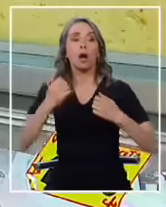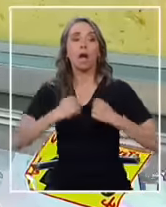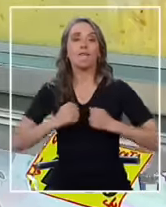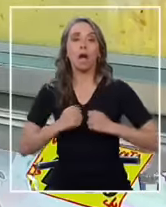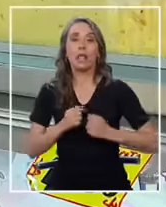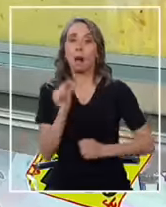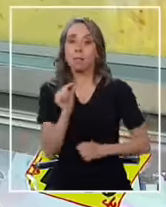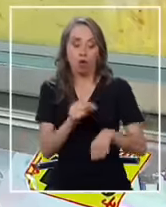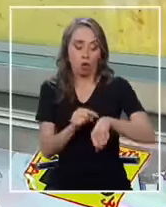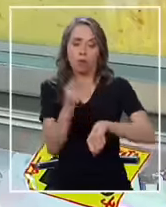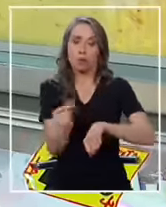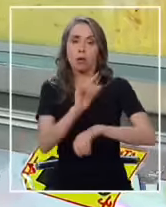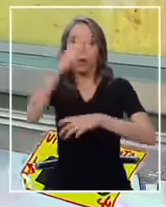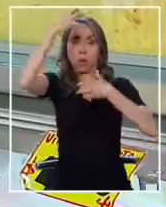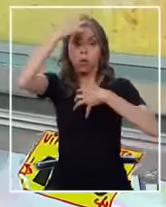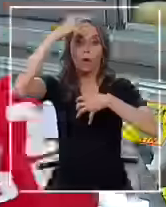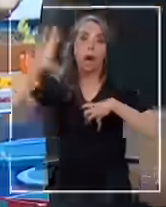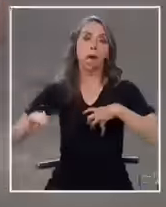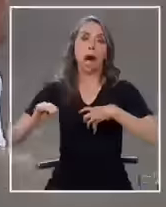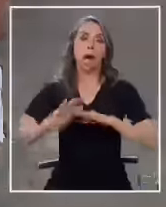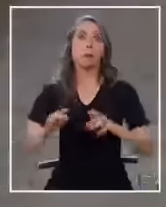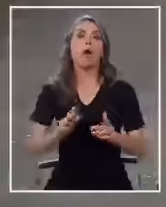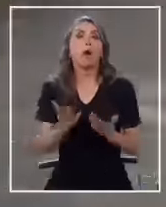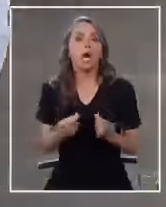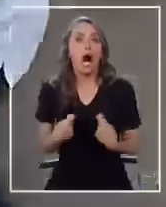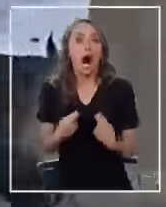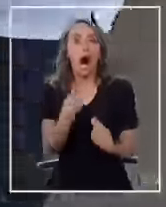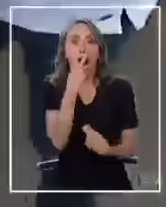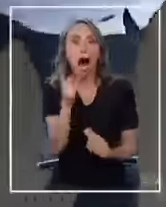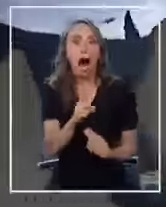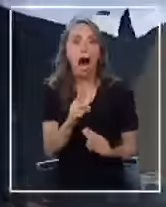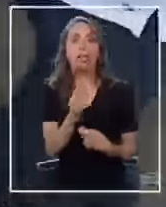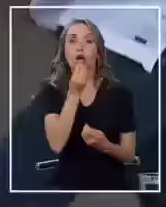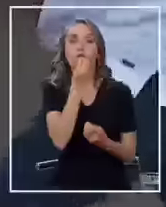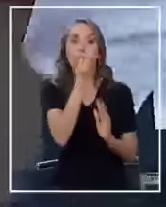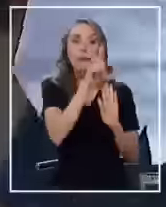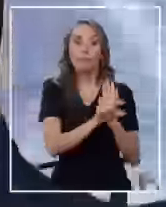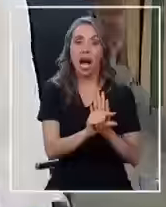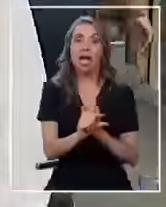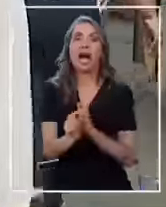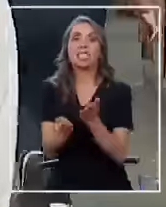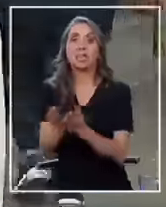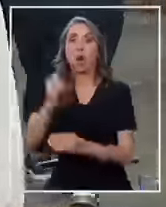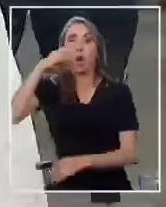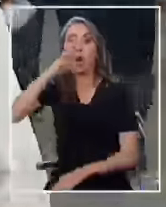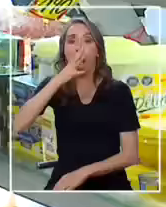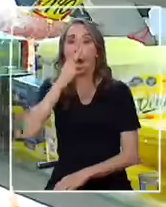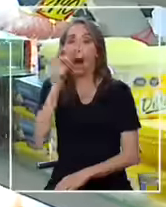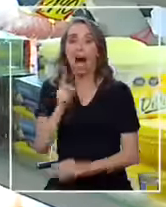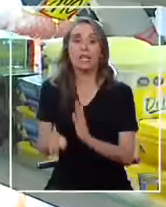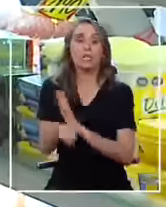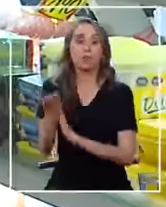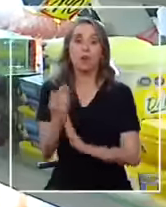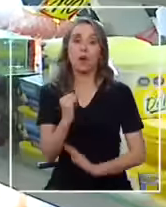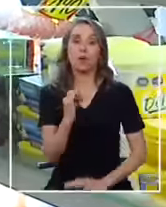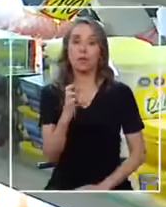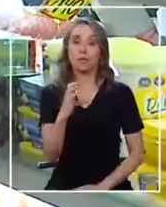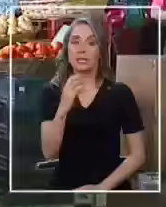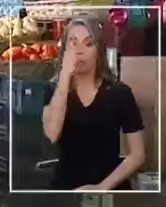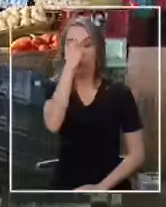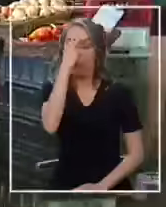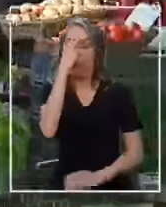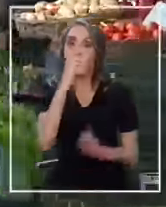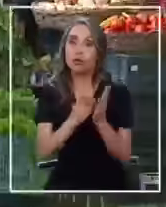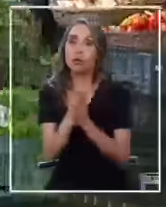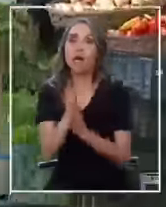bañas cortitas, todo para cuidar el gas. Alimentos a la baja, pero servicios al alza en un IPC de marzo que empieza a dejar